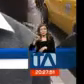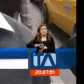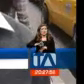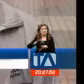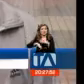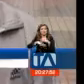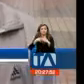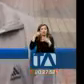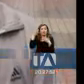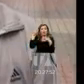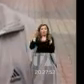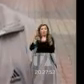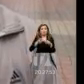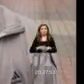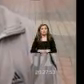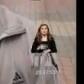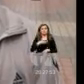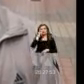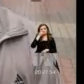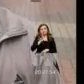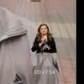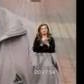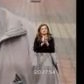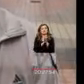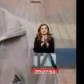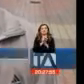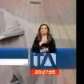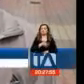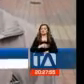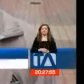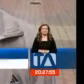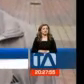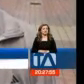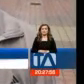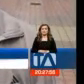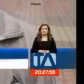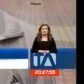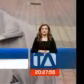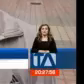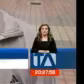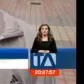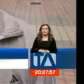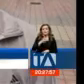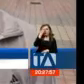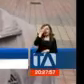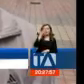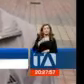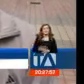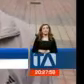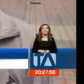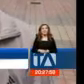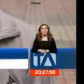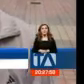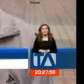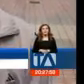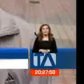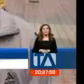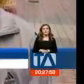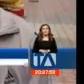políticos todavía no todavía noble necesariamente porque la verdad no